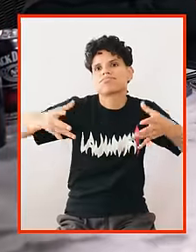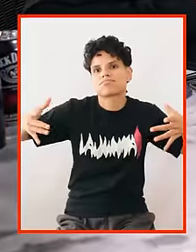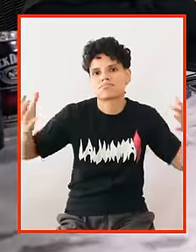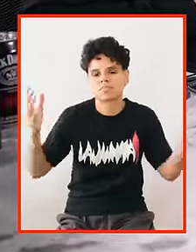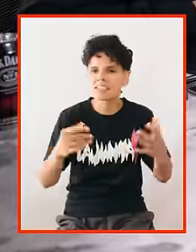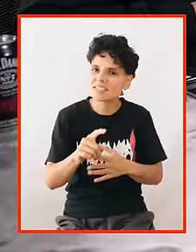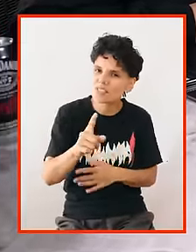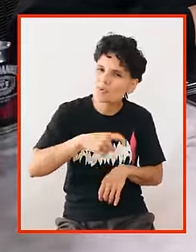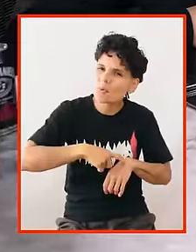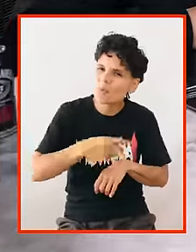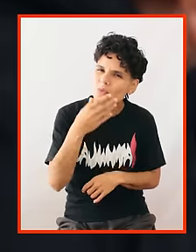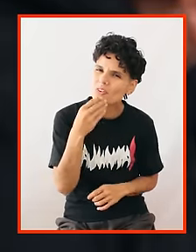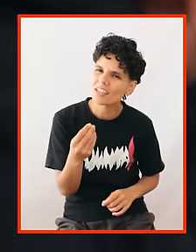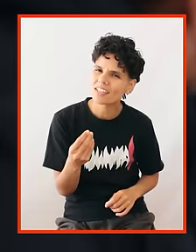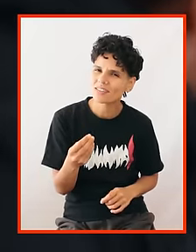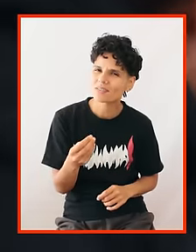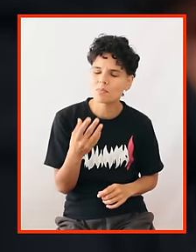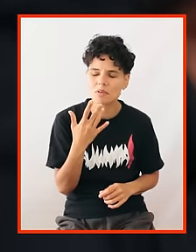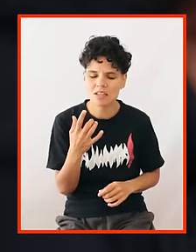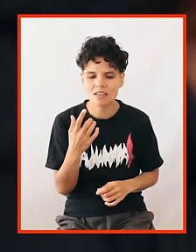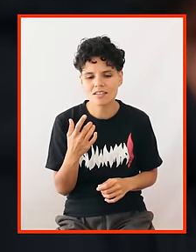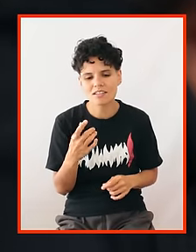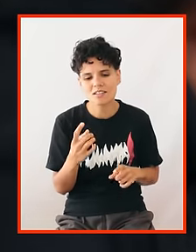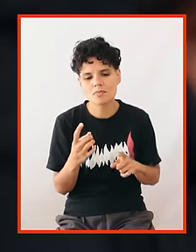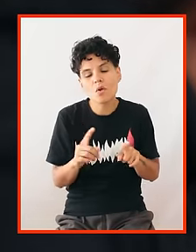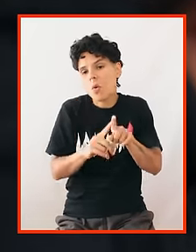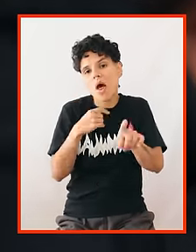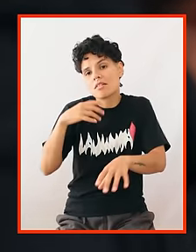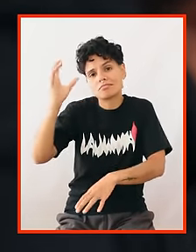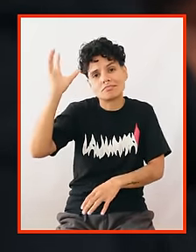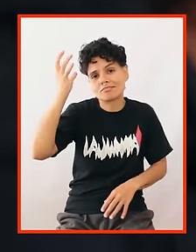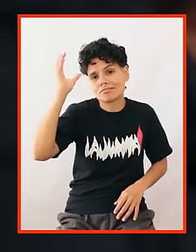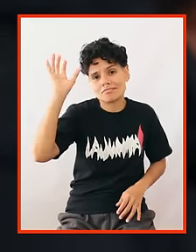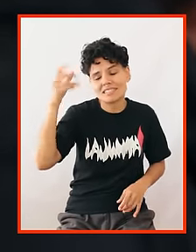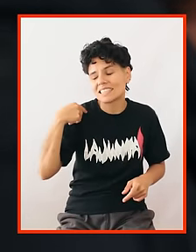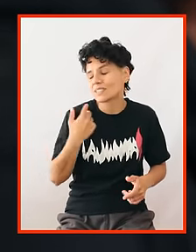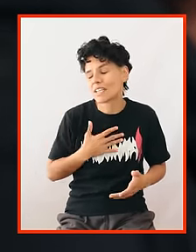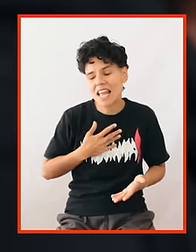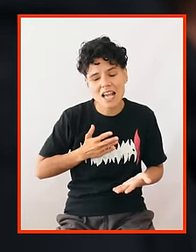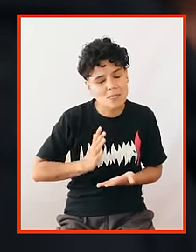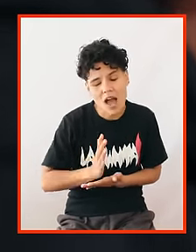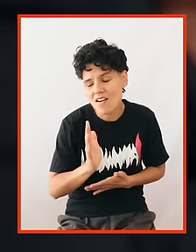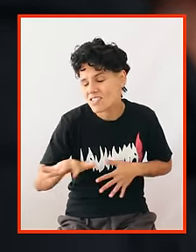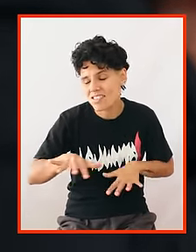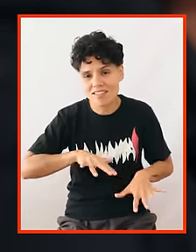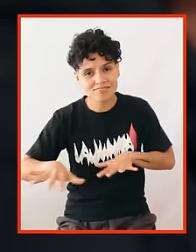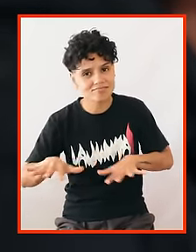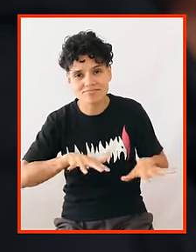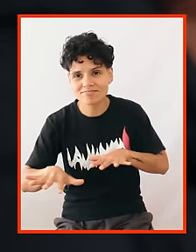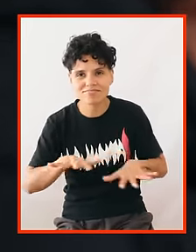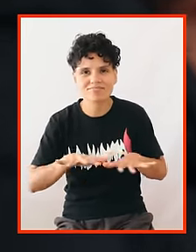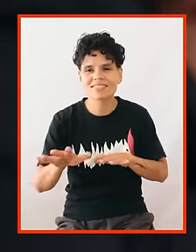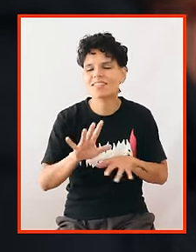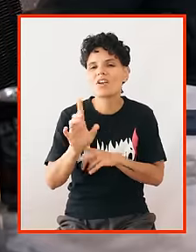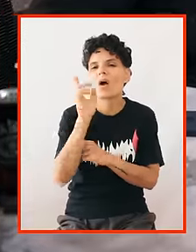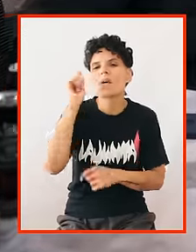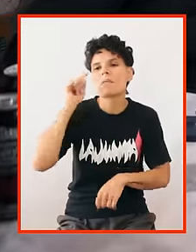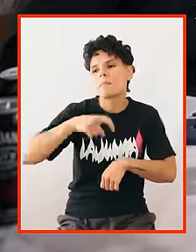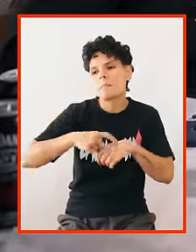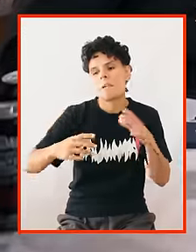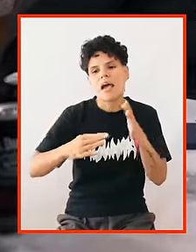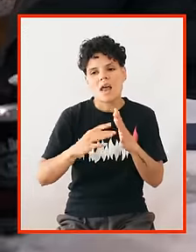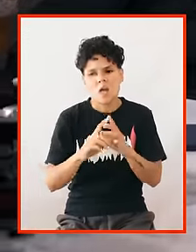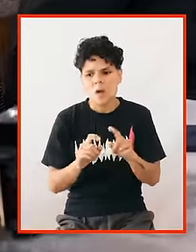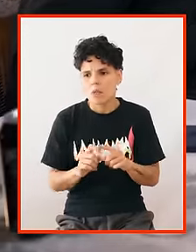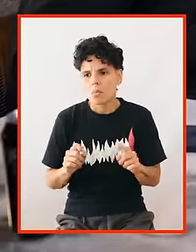No, que en el momento uno no está como tan preocupado como de hacer las cosas. Que tampoco nos paramos mucho a... Como que ya, ahora hay que hacer otro... Oye, quedó la raja